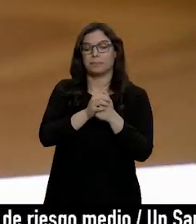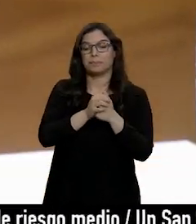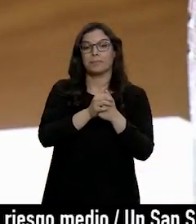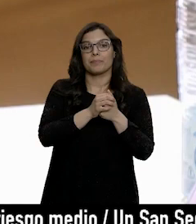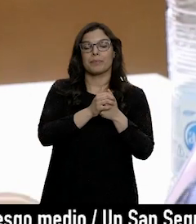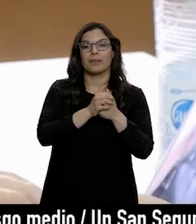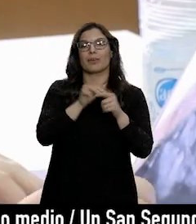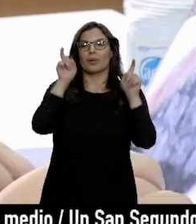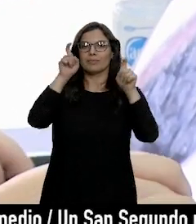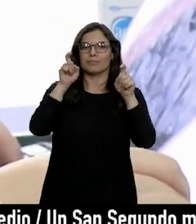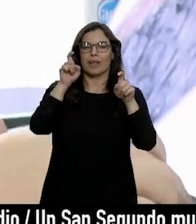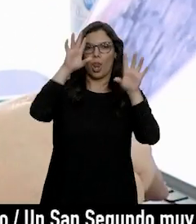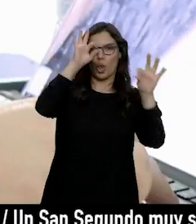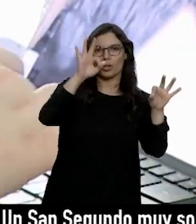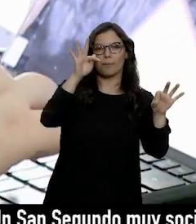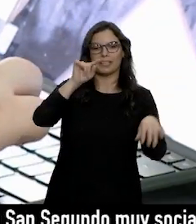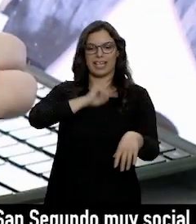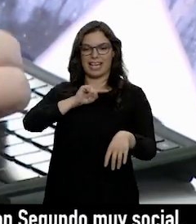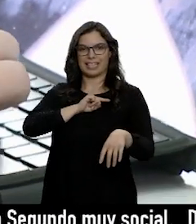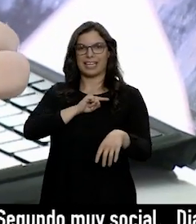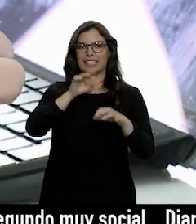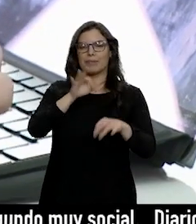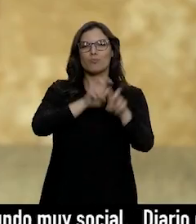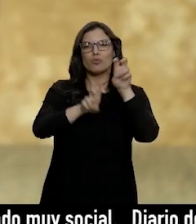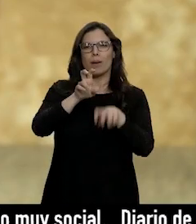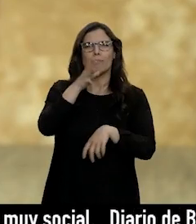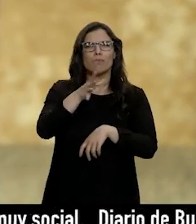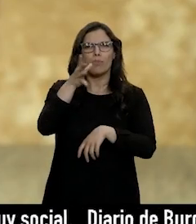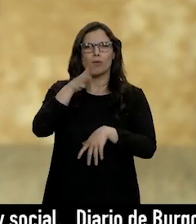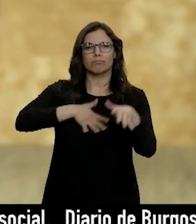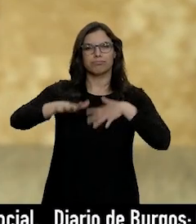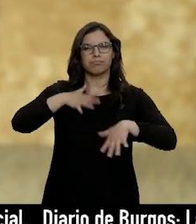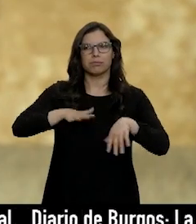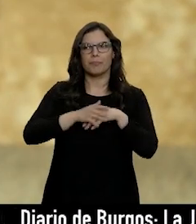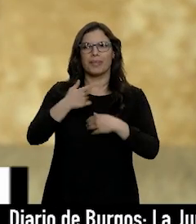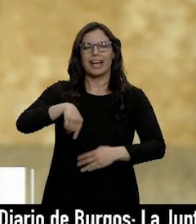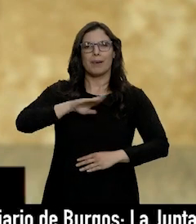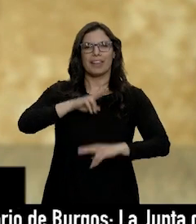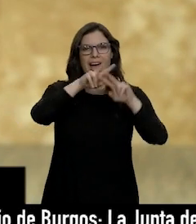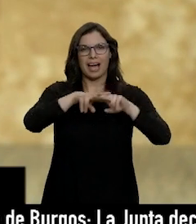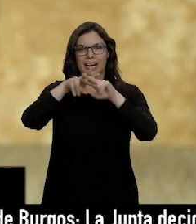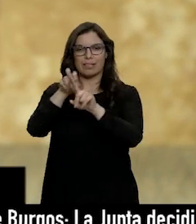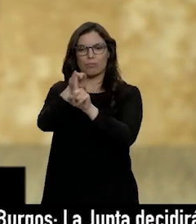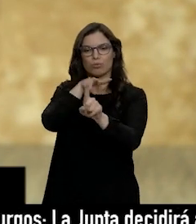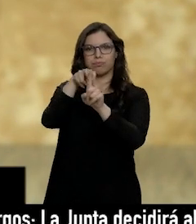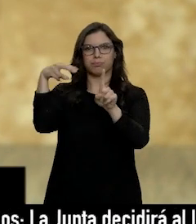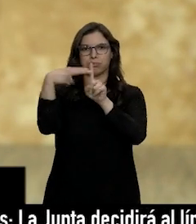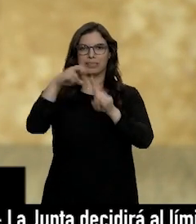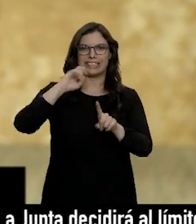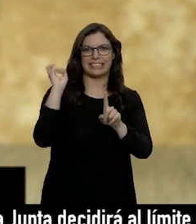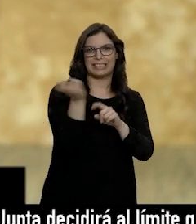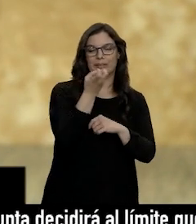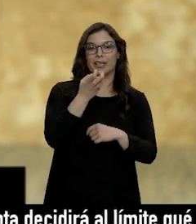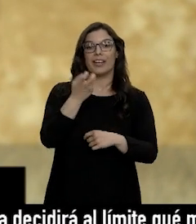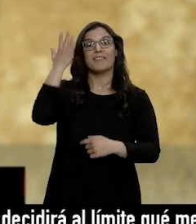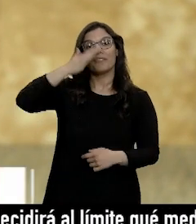de lógica y de ética siempre buscan un porqué. Es una capacidad de análisis desde distintos puntos de vista. De alguna forma